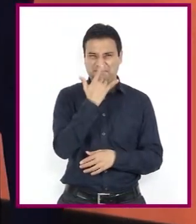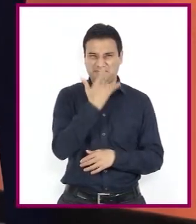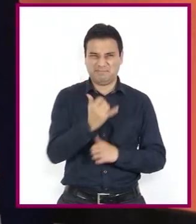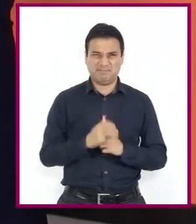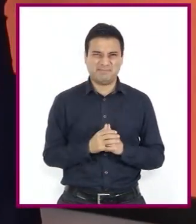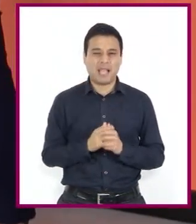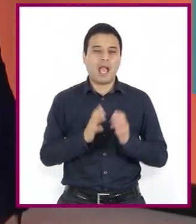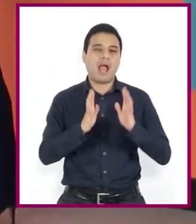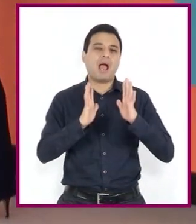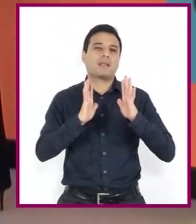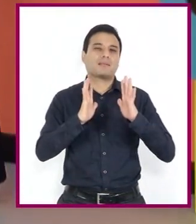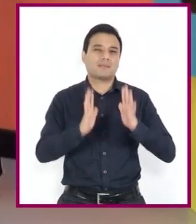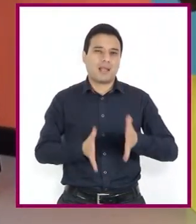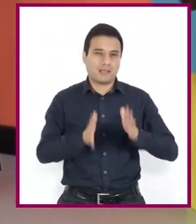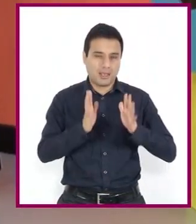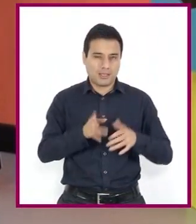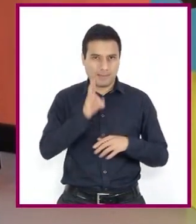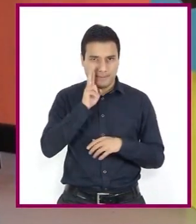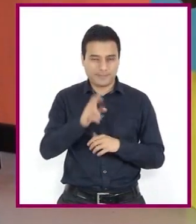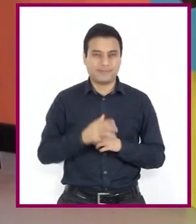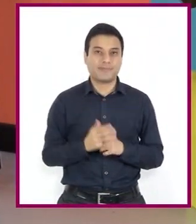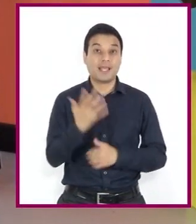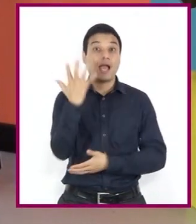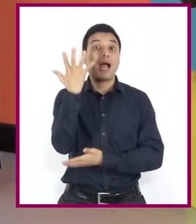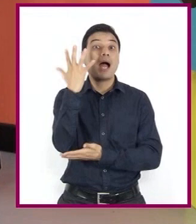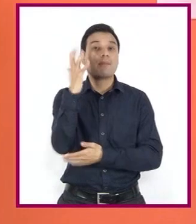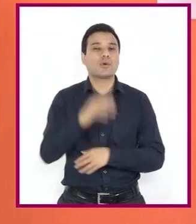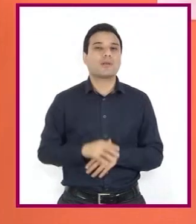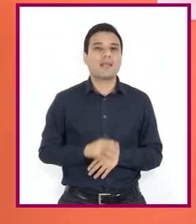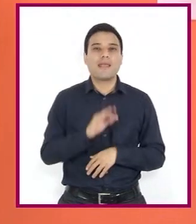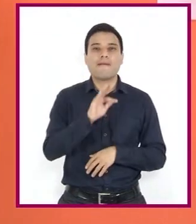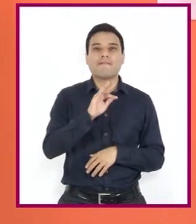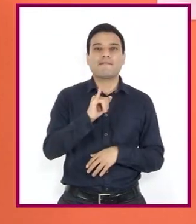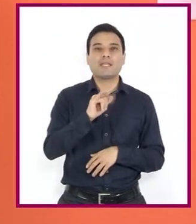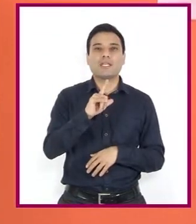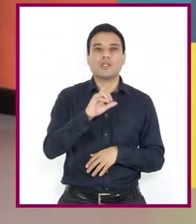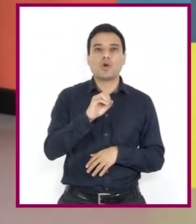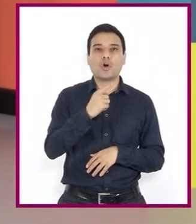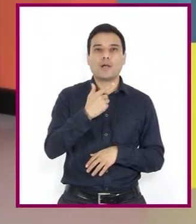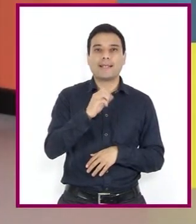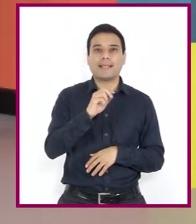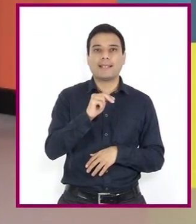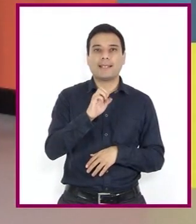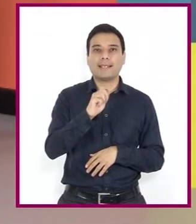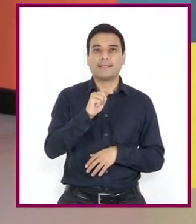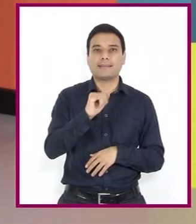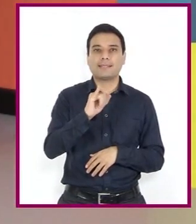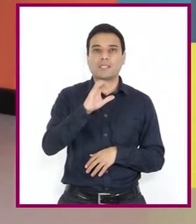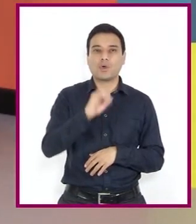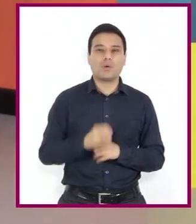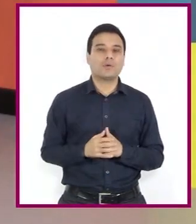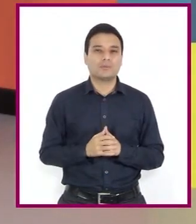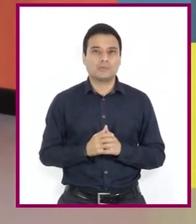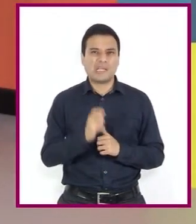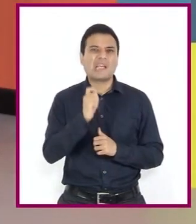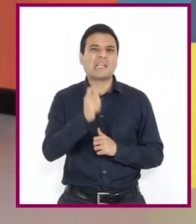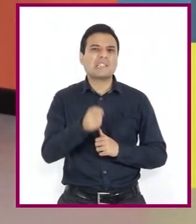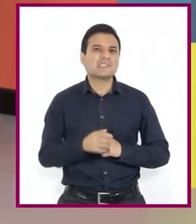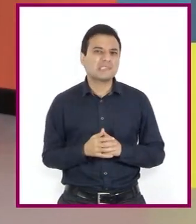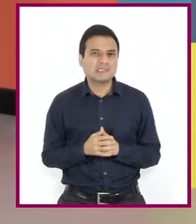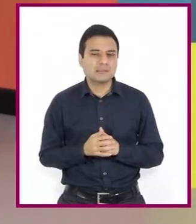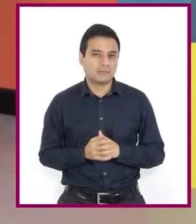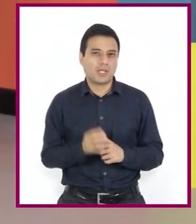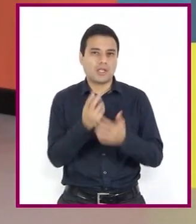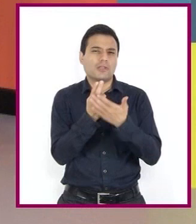ya observé. Se trata de un árbol filogenético. Un árbol filogenético es un esquema